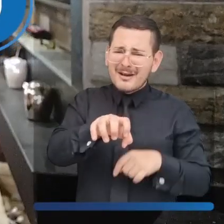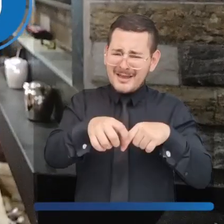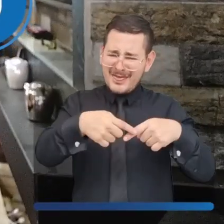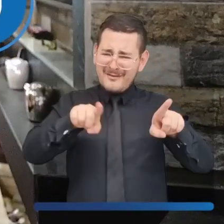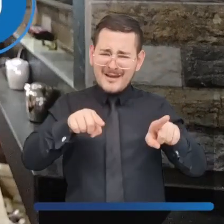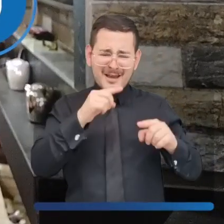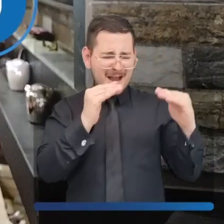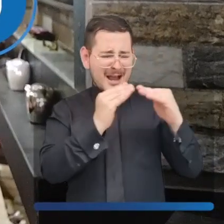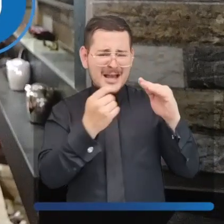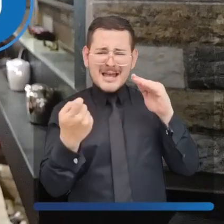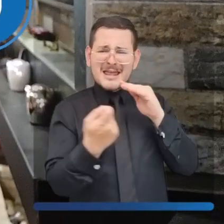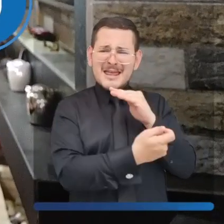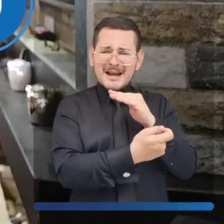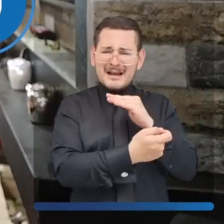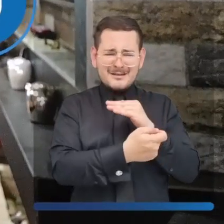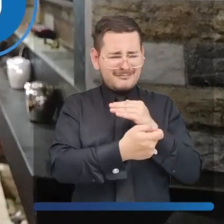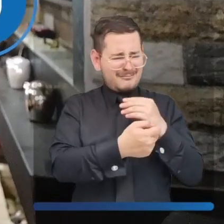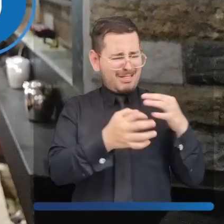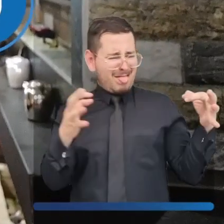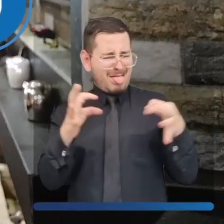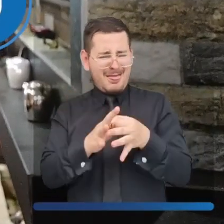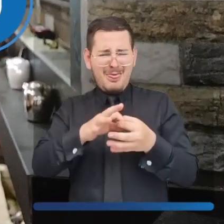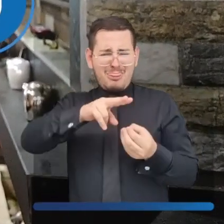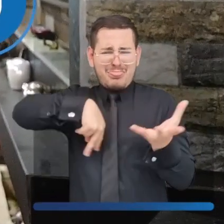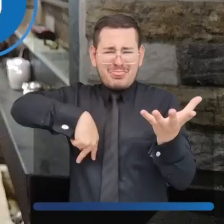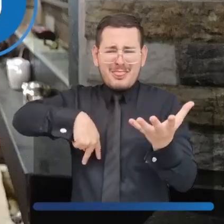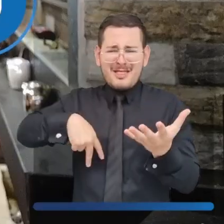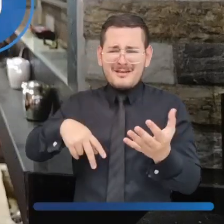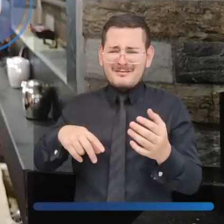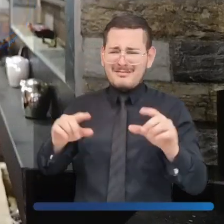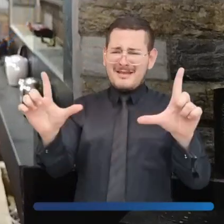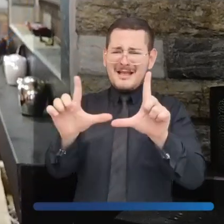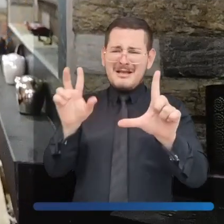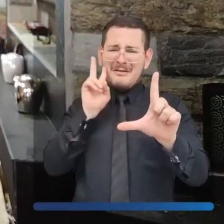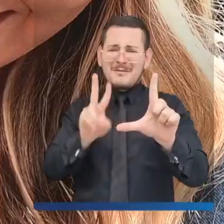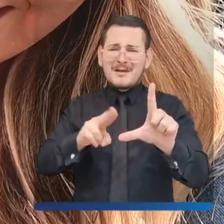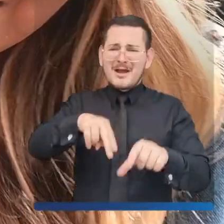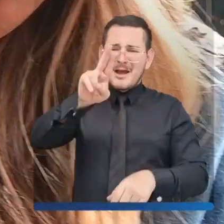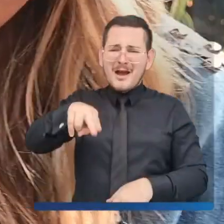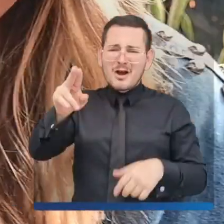Blue Bagle? ¿Es el perro del vecino? ¿Eso qué tiene que ver con mi novela?